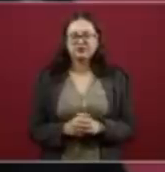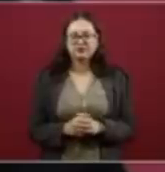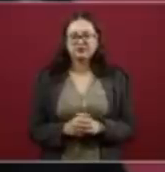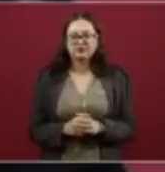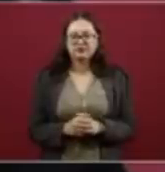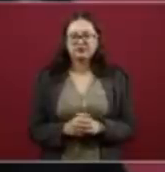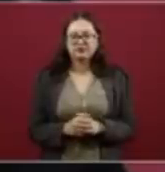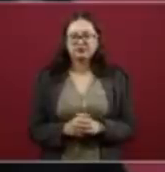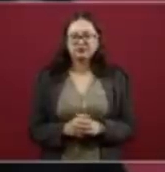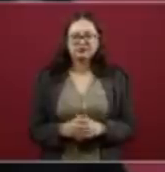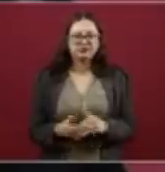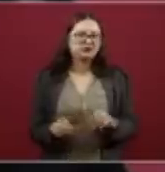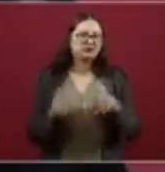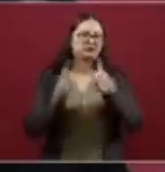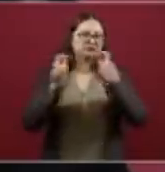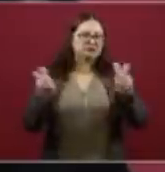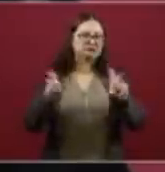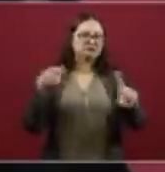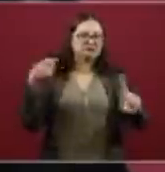muy revelador.